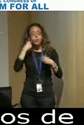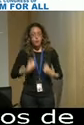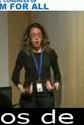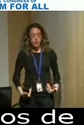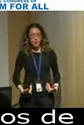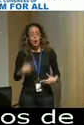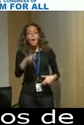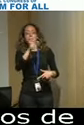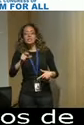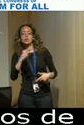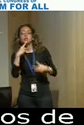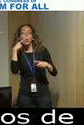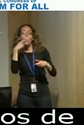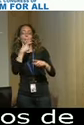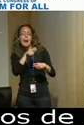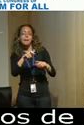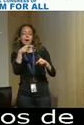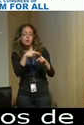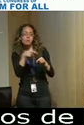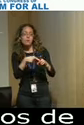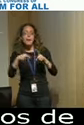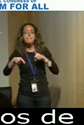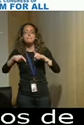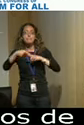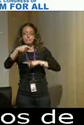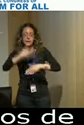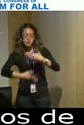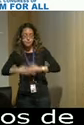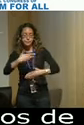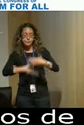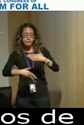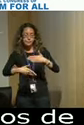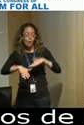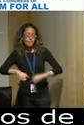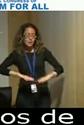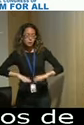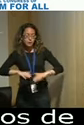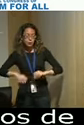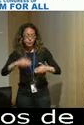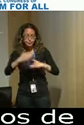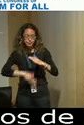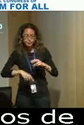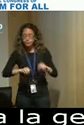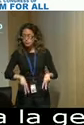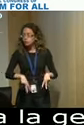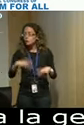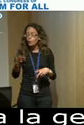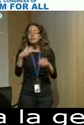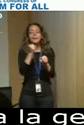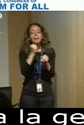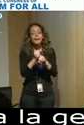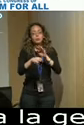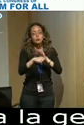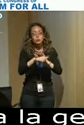un medio de comunicación te fastidia porque adjetiva la situación. Entonces, tenemos que seguir trabajando en el tema